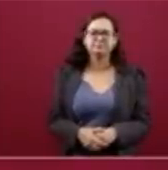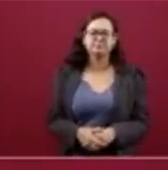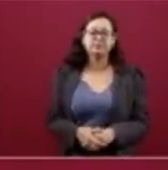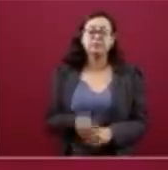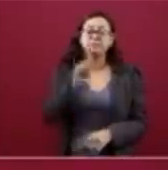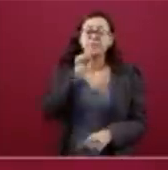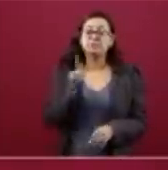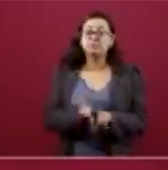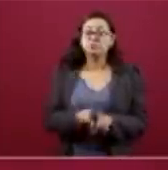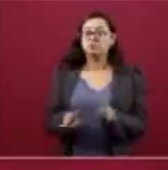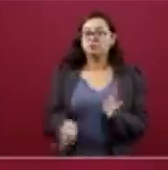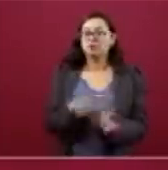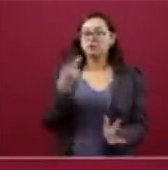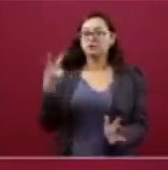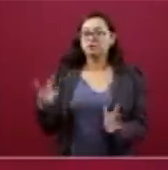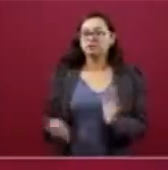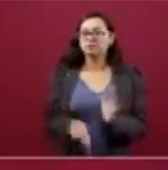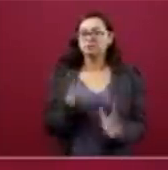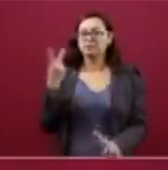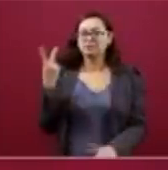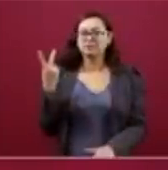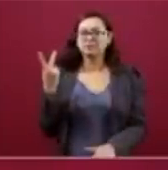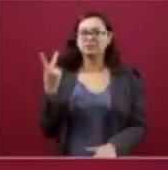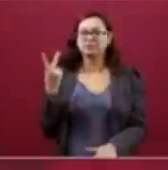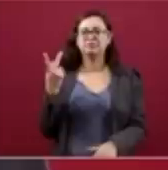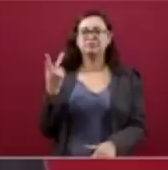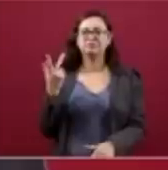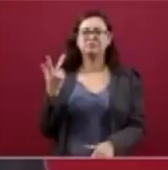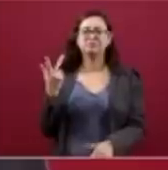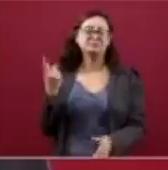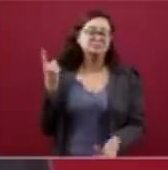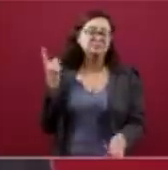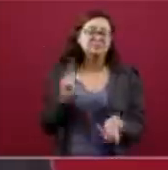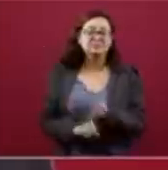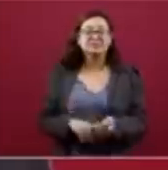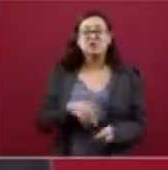muchas veces, en la mayoría de los casos, la corrupción